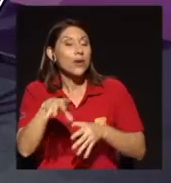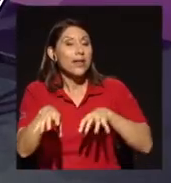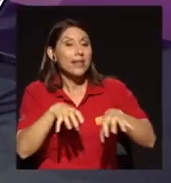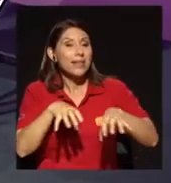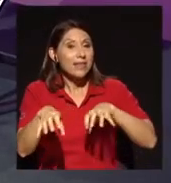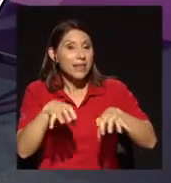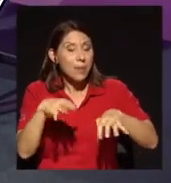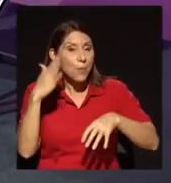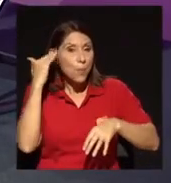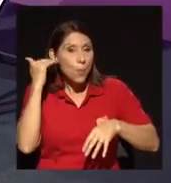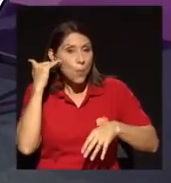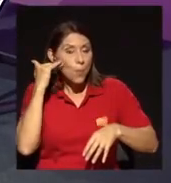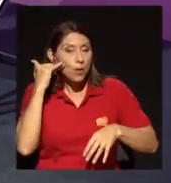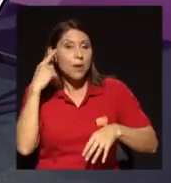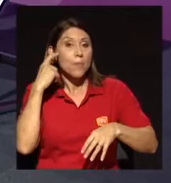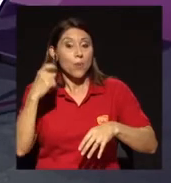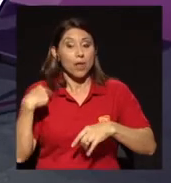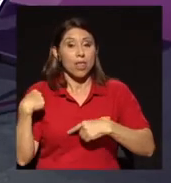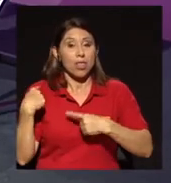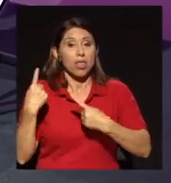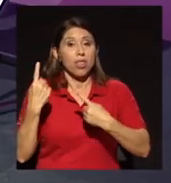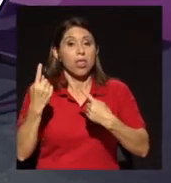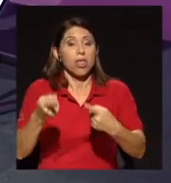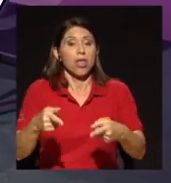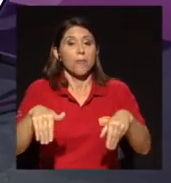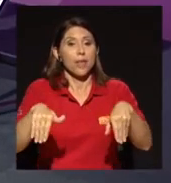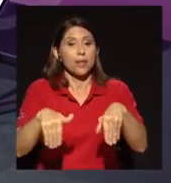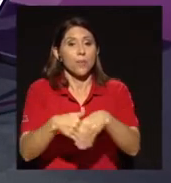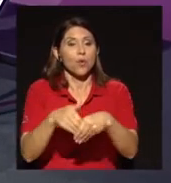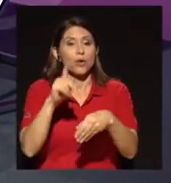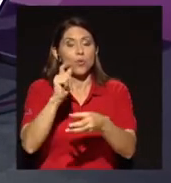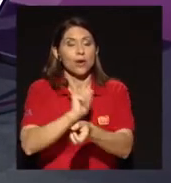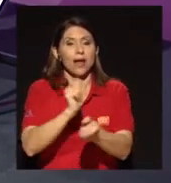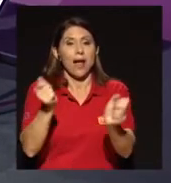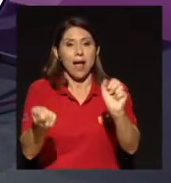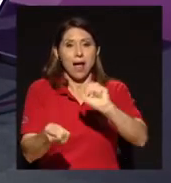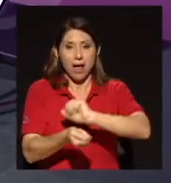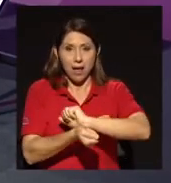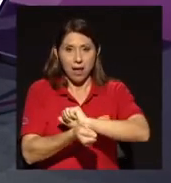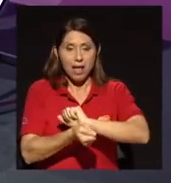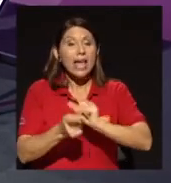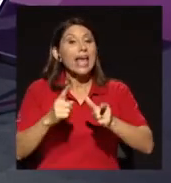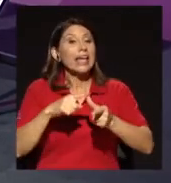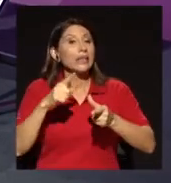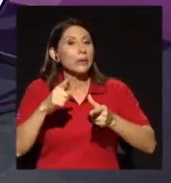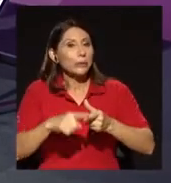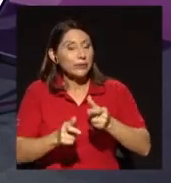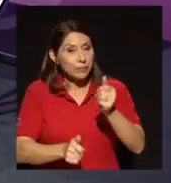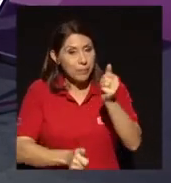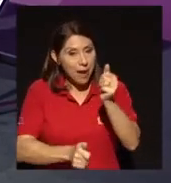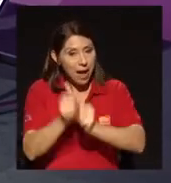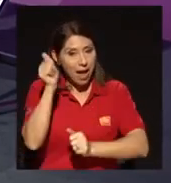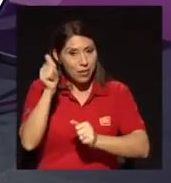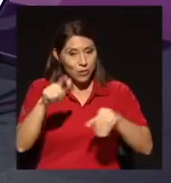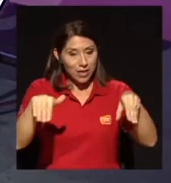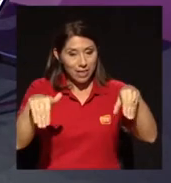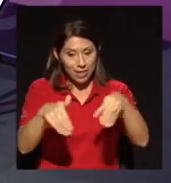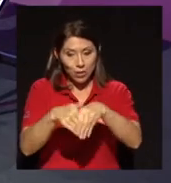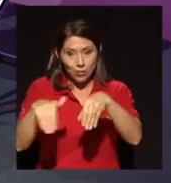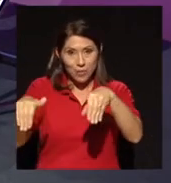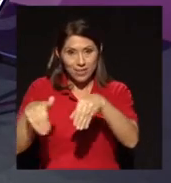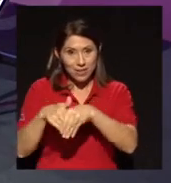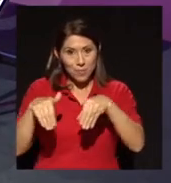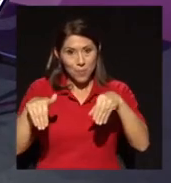es la duración del matrimonio. Entonces resulta que los matrimonios, la mayoría, están ubicados